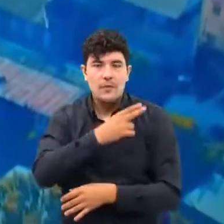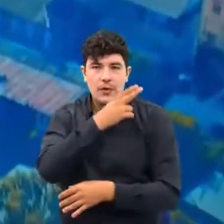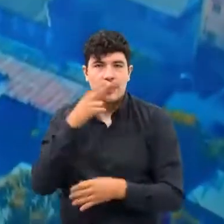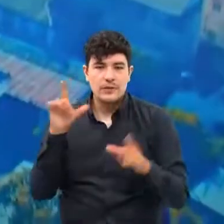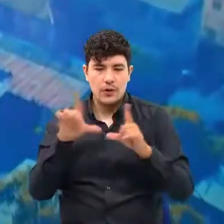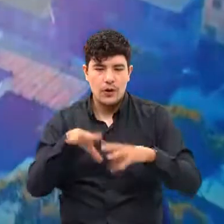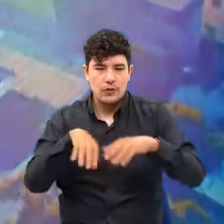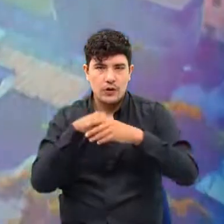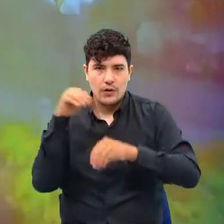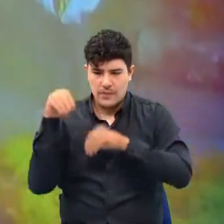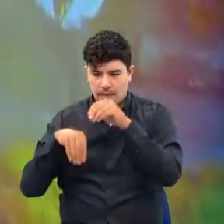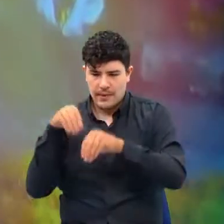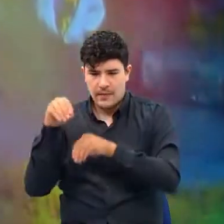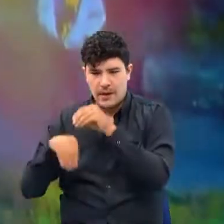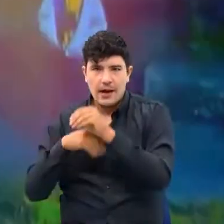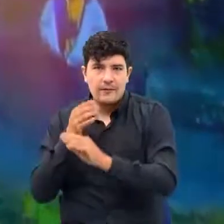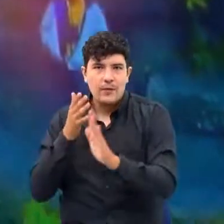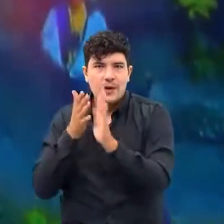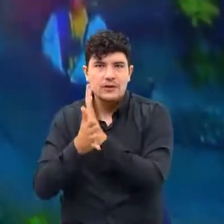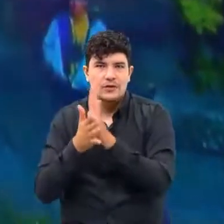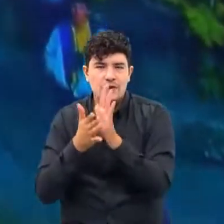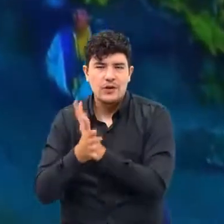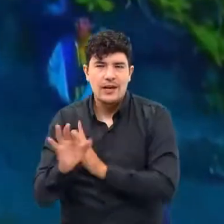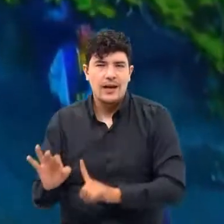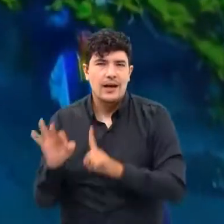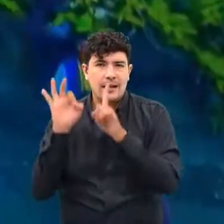de calidad, no solo para el oriente